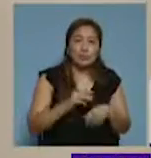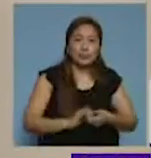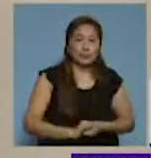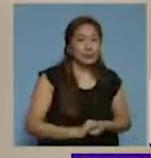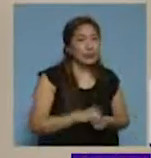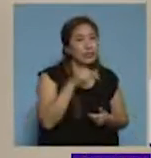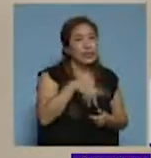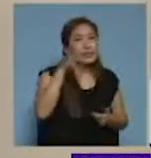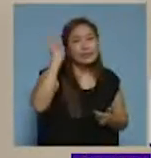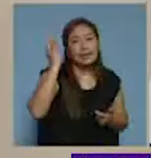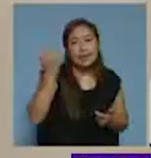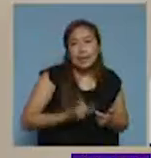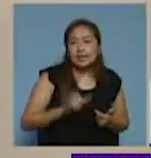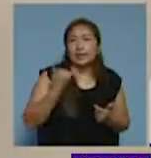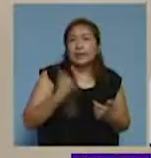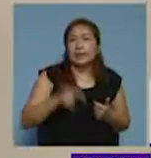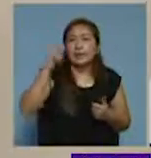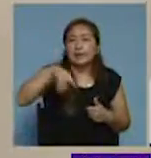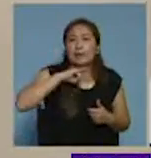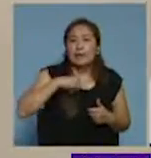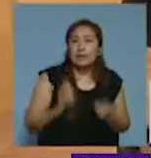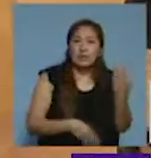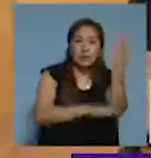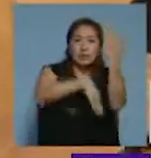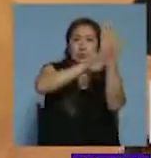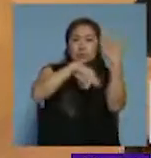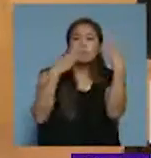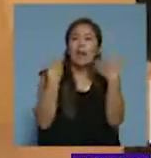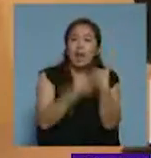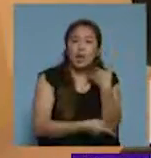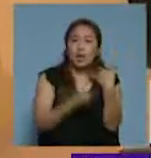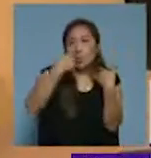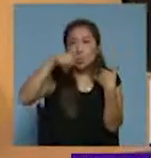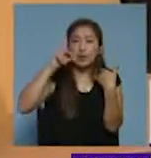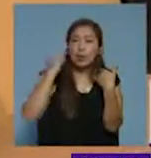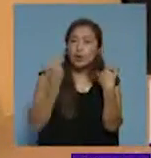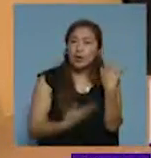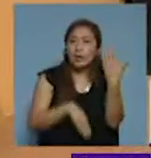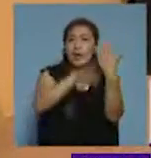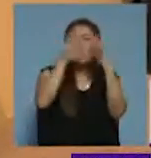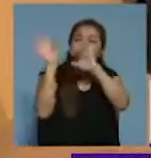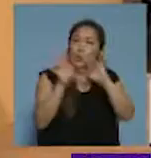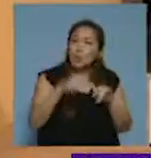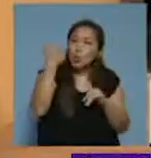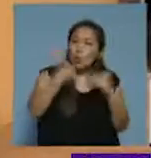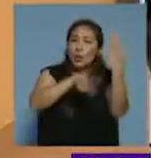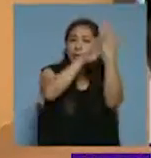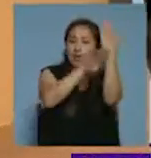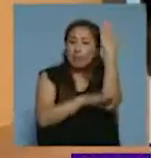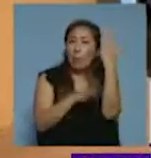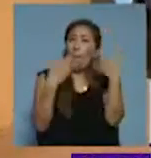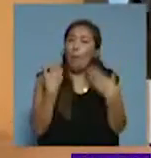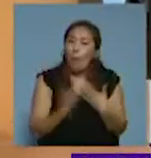guillermo se han producido ya se han registrado nuestra provincia a altas temperaturas si bien es cierto que los últimos días ha habido precipitaciones y ha bajado un poco la temperatura